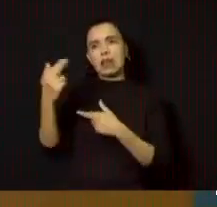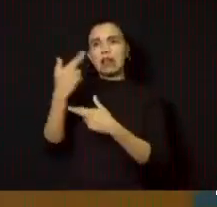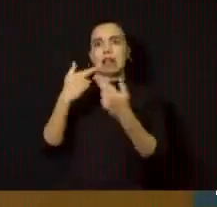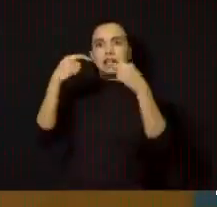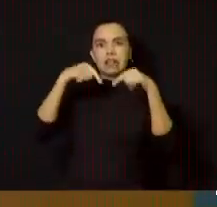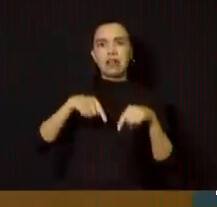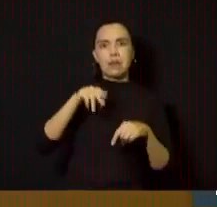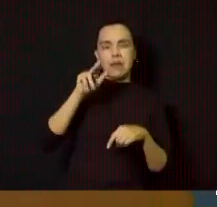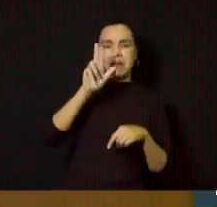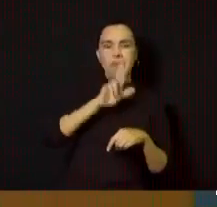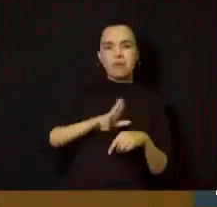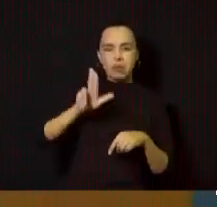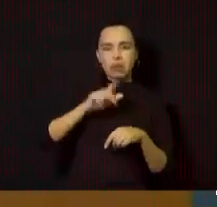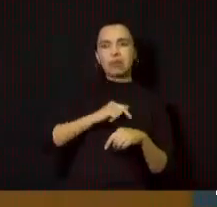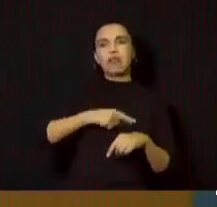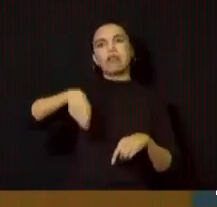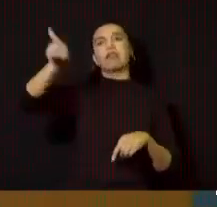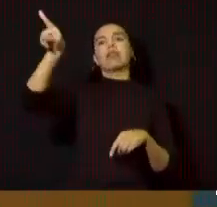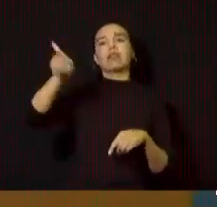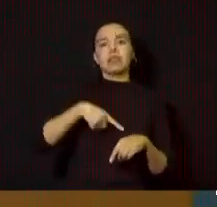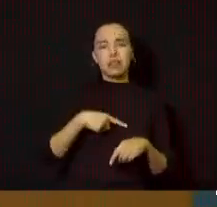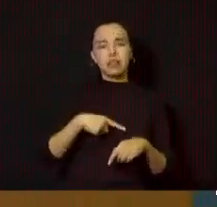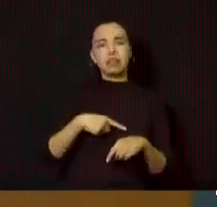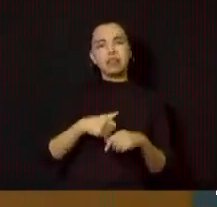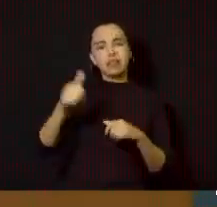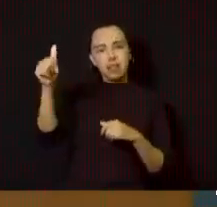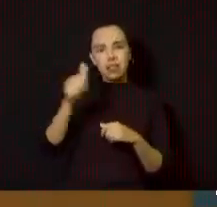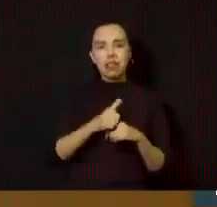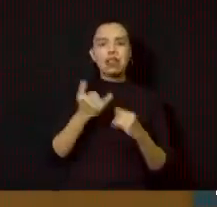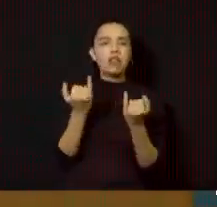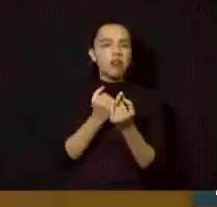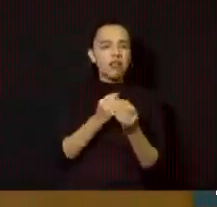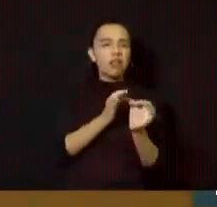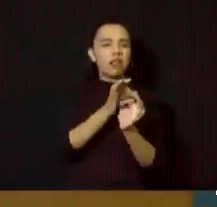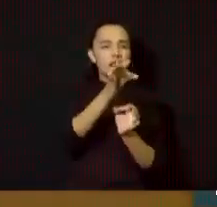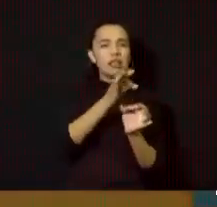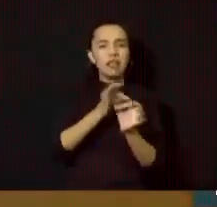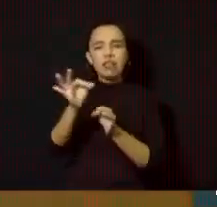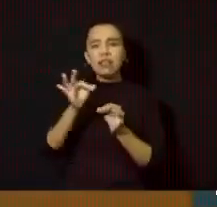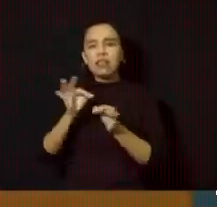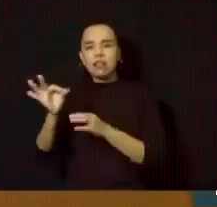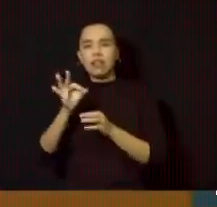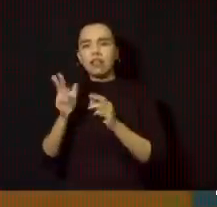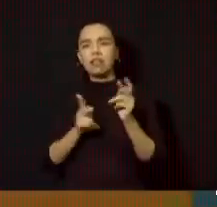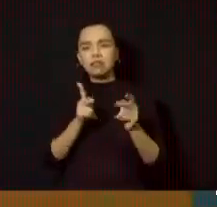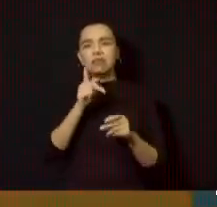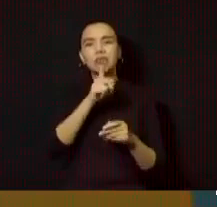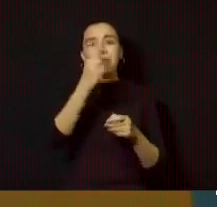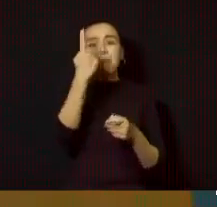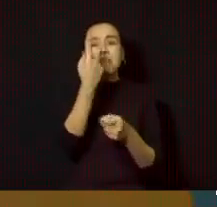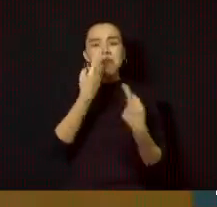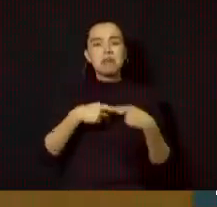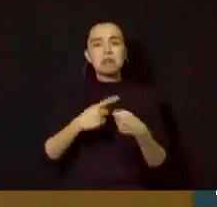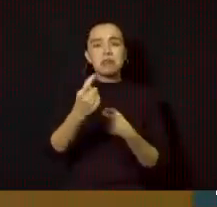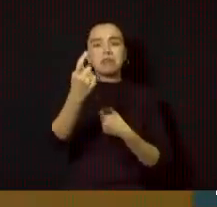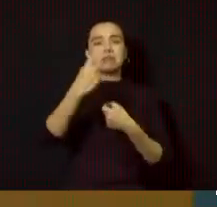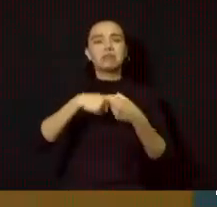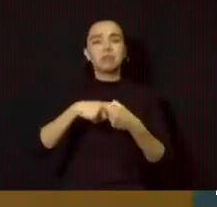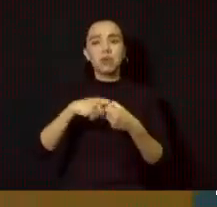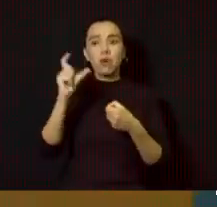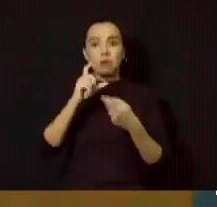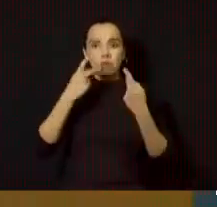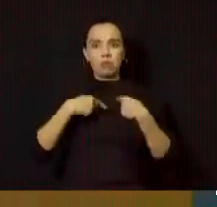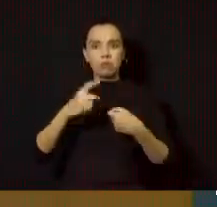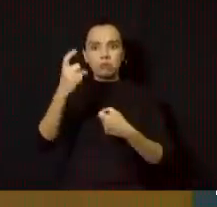junta, otra vuelta más. Y así en otra provincia, por un afiliado me iba a otro. Y además, cuando esa persona se